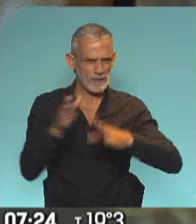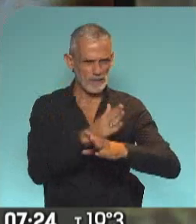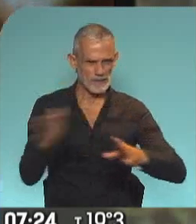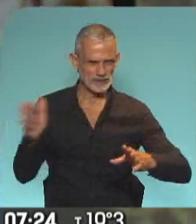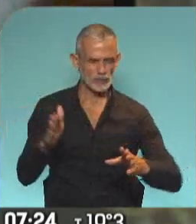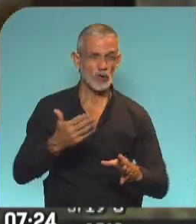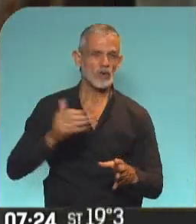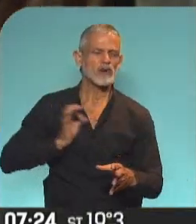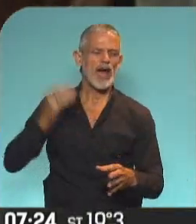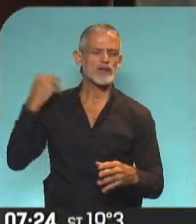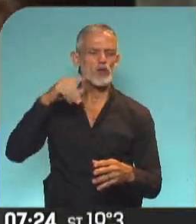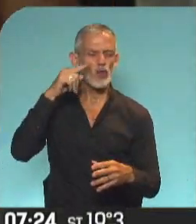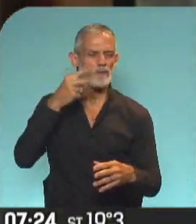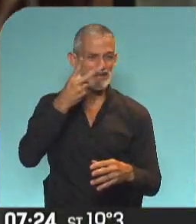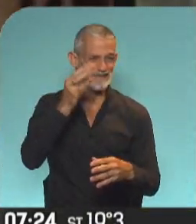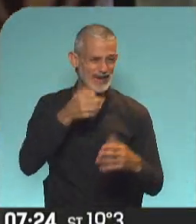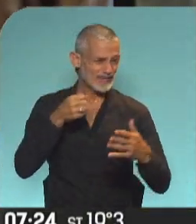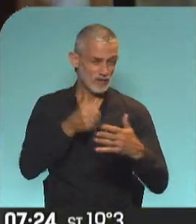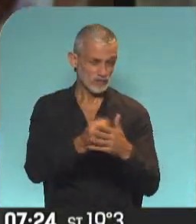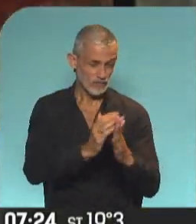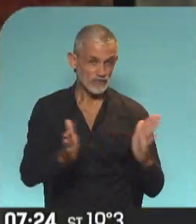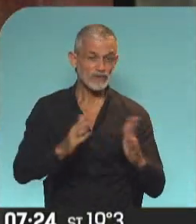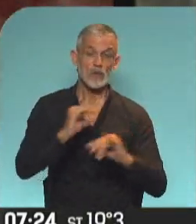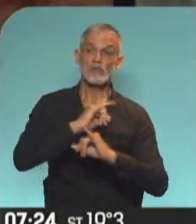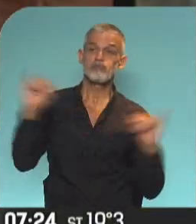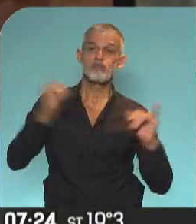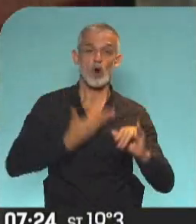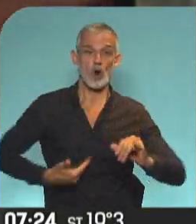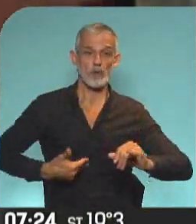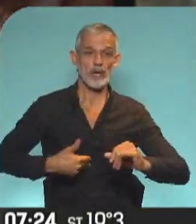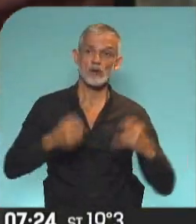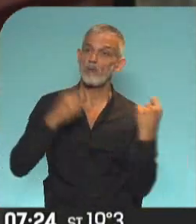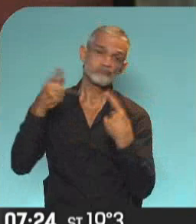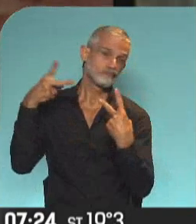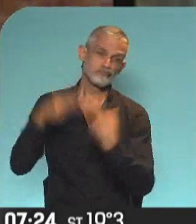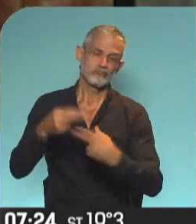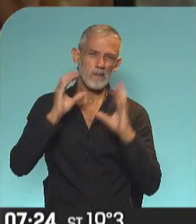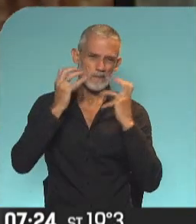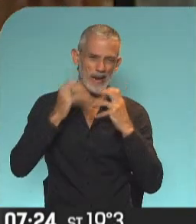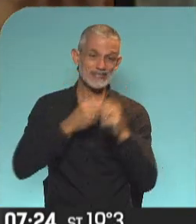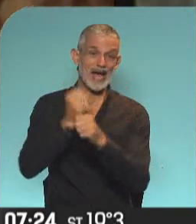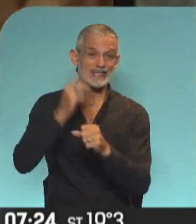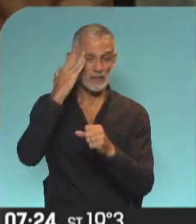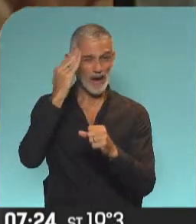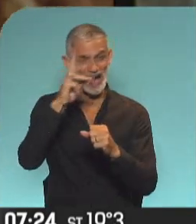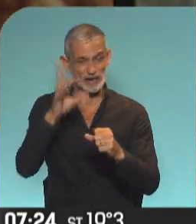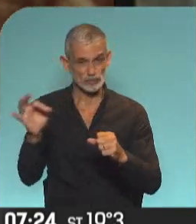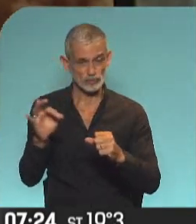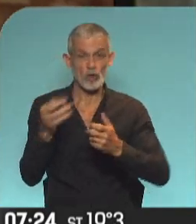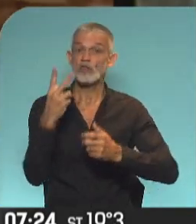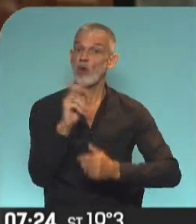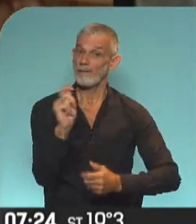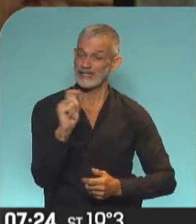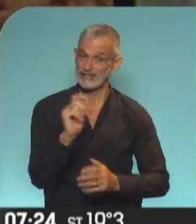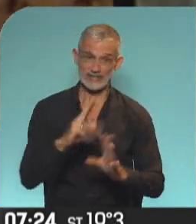fines del 2020 con la noticia del gobierno de cerrar las exportaciones de maíz hasta marzo. 2 meses era